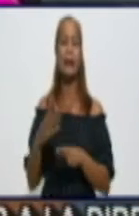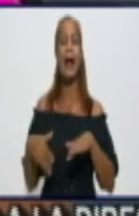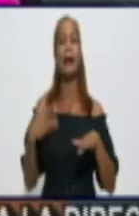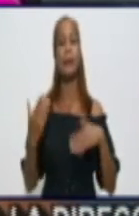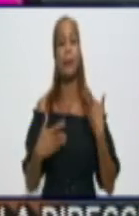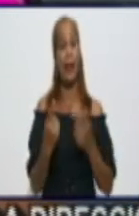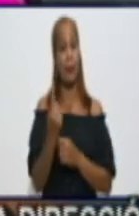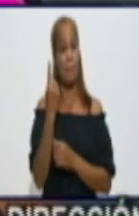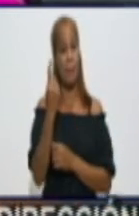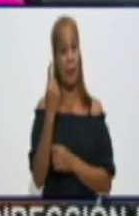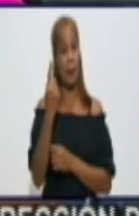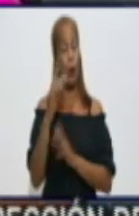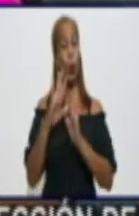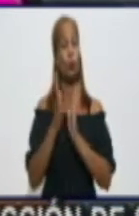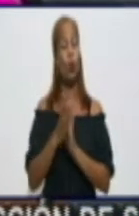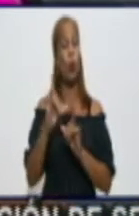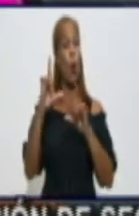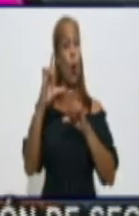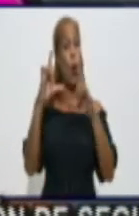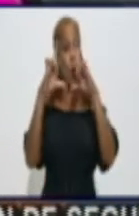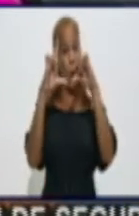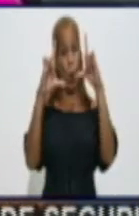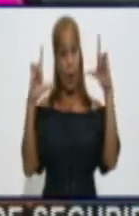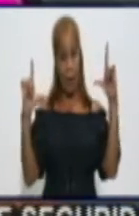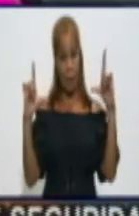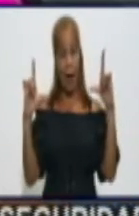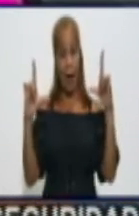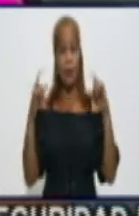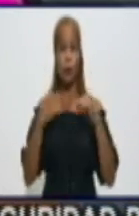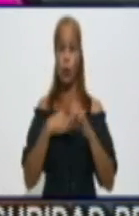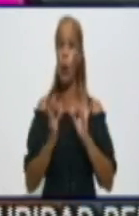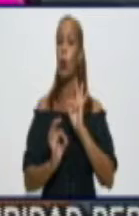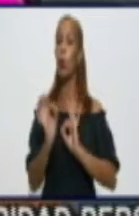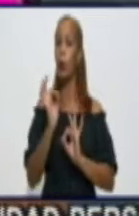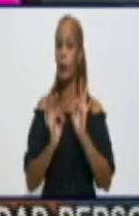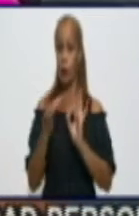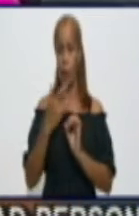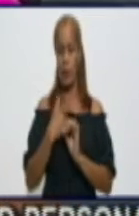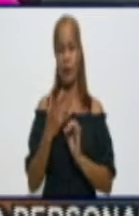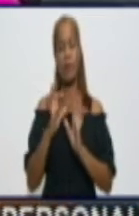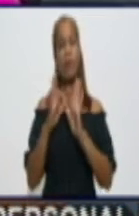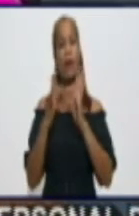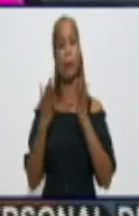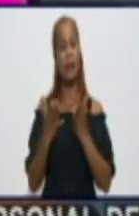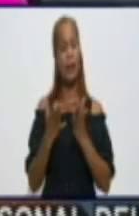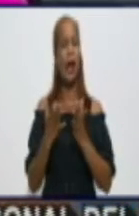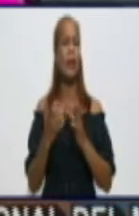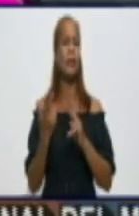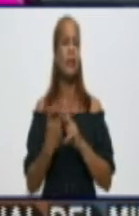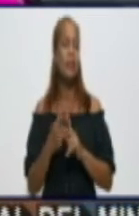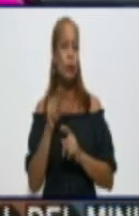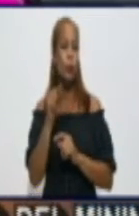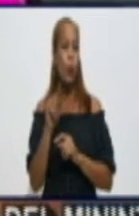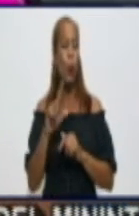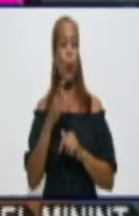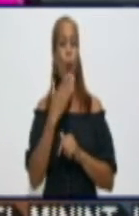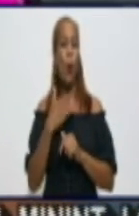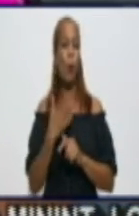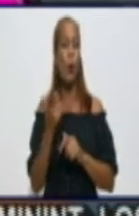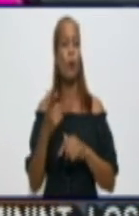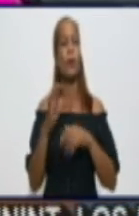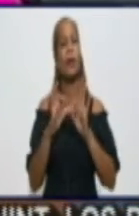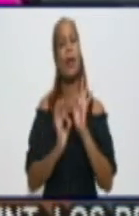Primero con los lemas, yo cuido mi familia y tú, ¿cómo la cuidas? La familia cubana